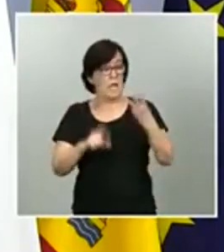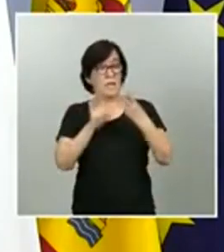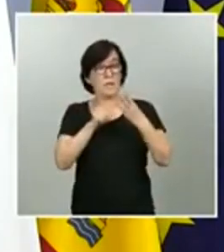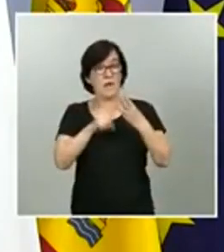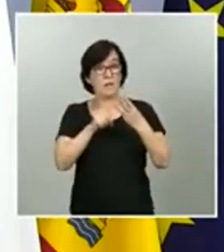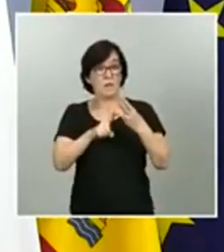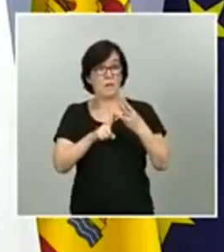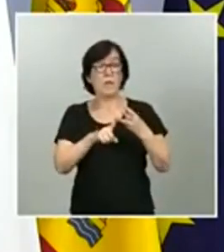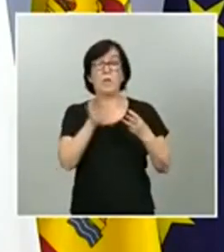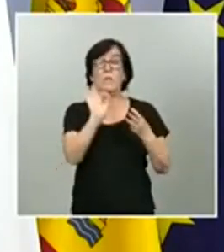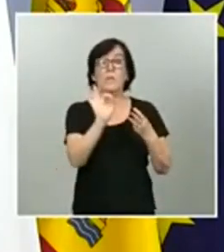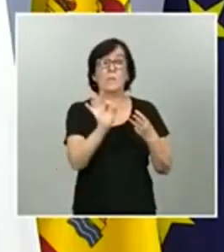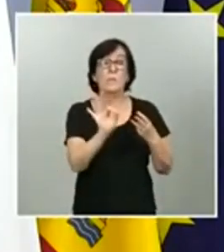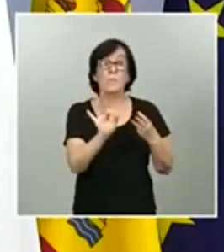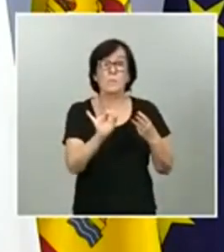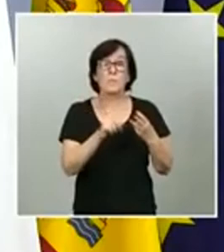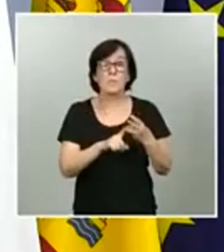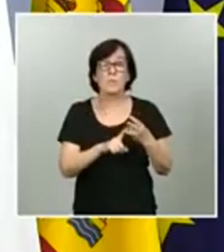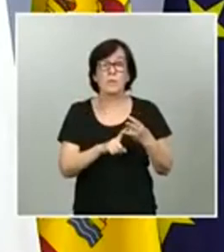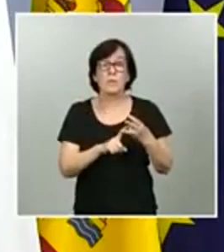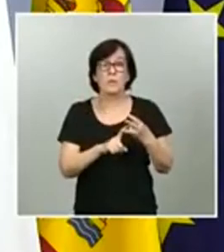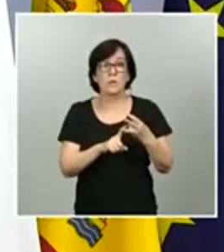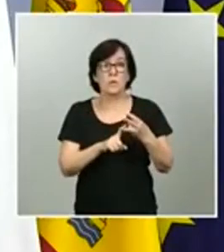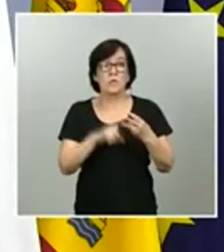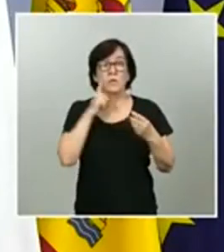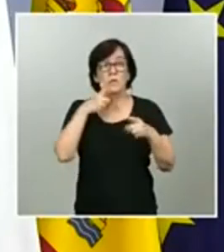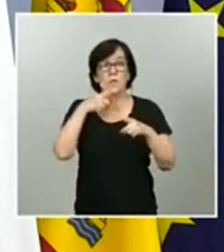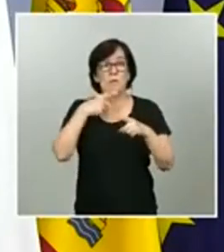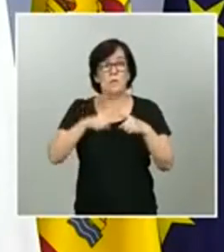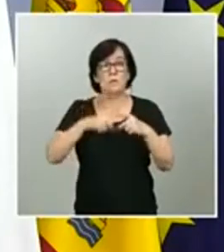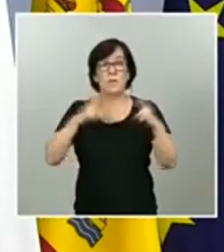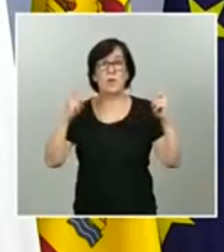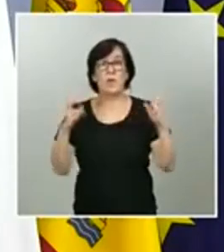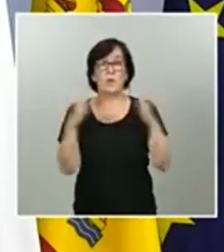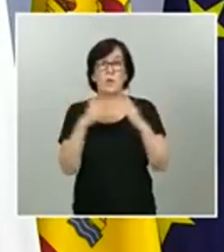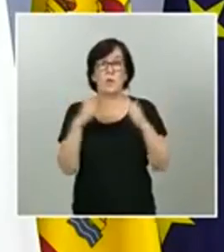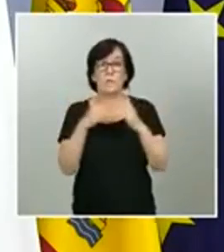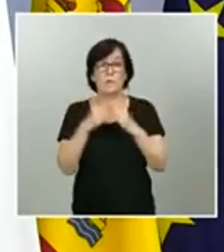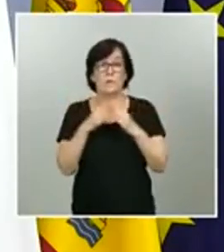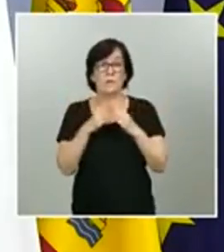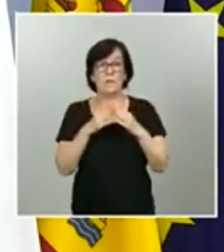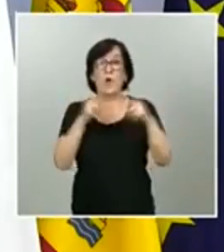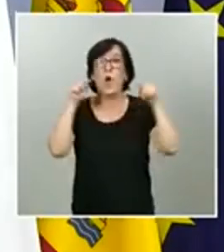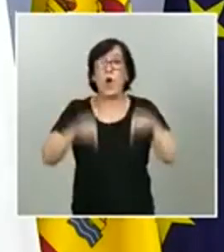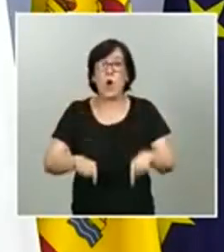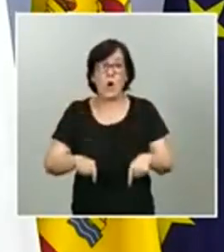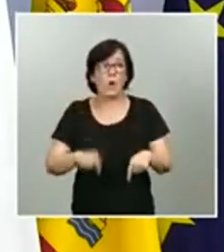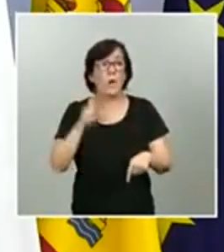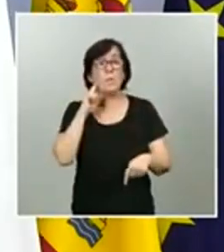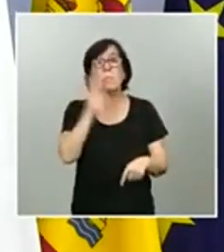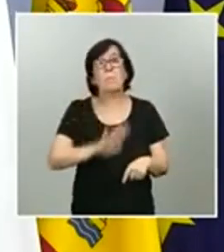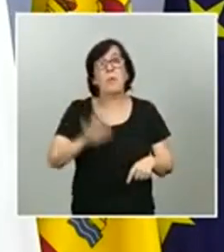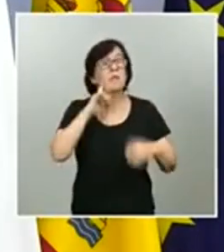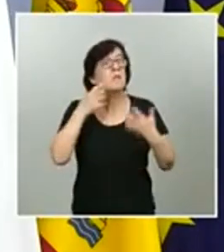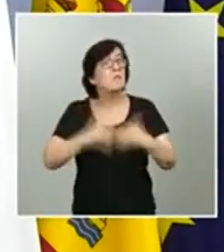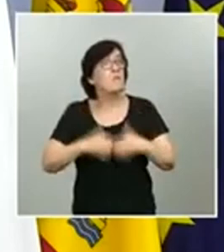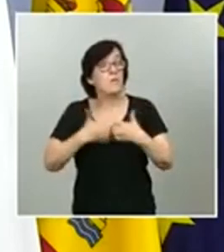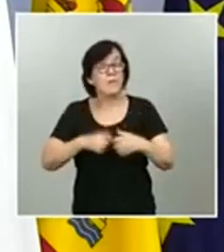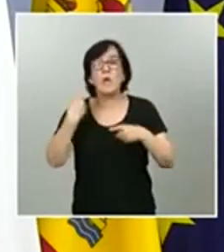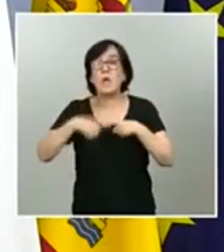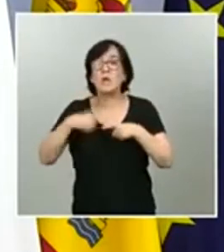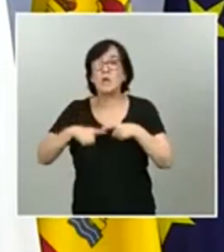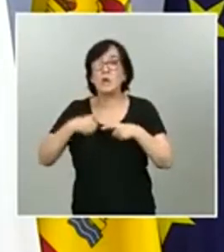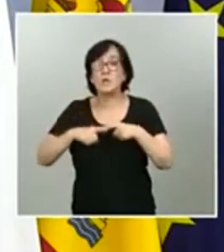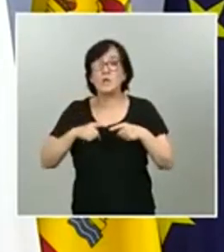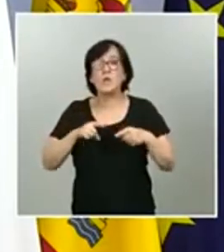efectivamente tenemos el instrumento del confinamiento, que a día de hoy parece que está funcionando y que hay instrumentos por parte de las comunidades